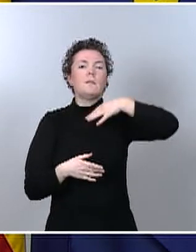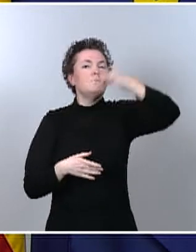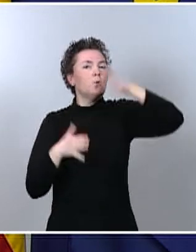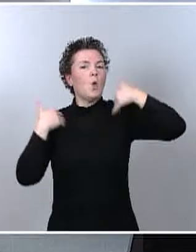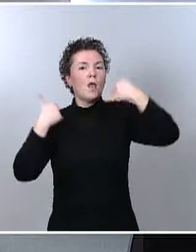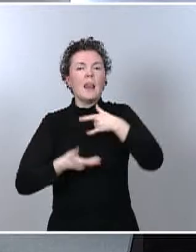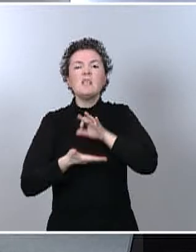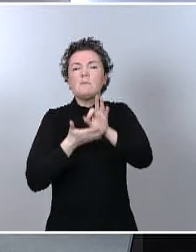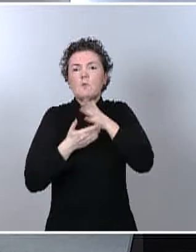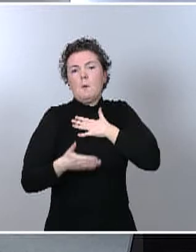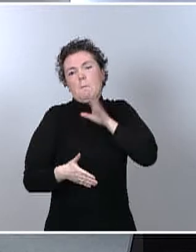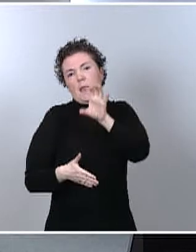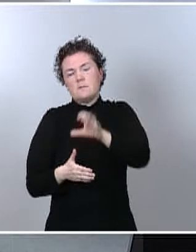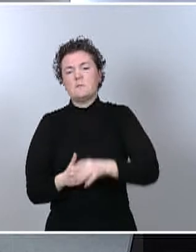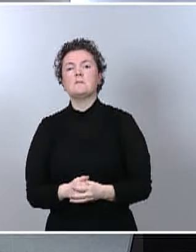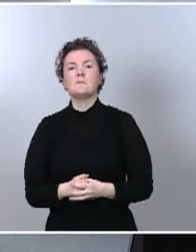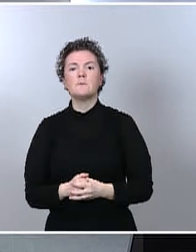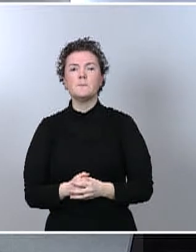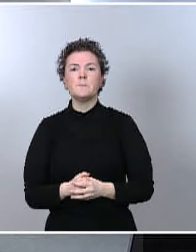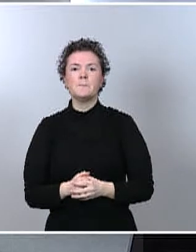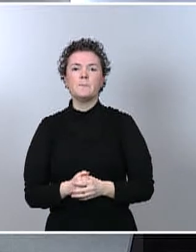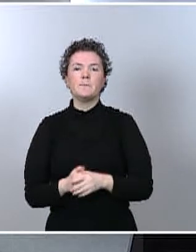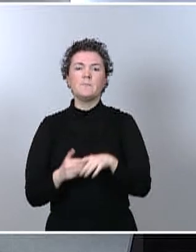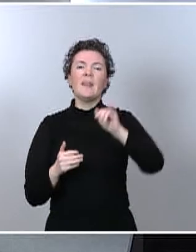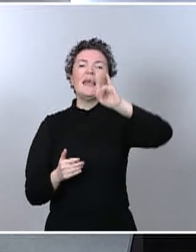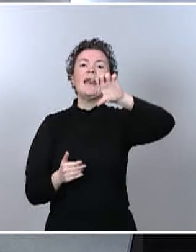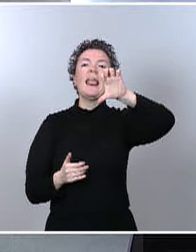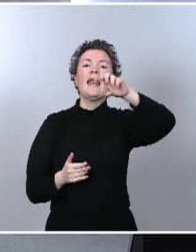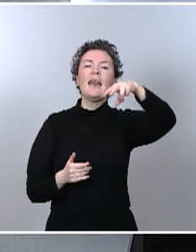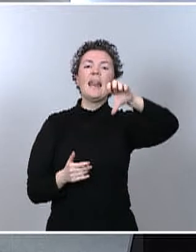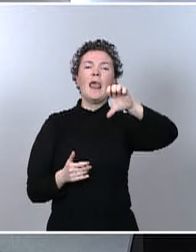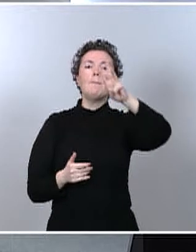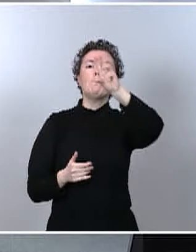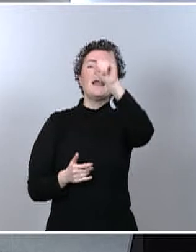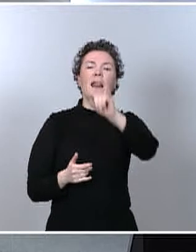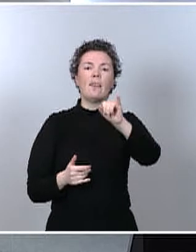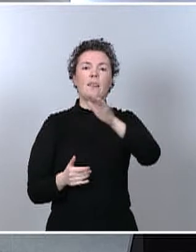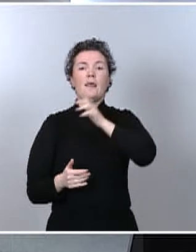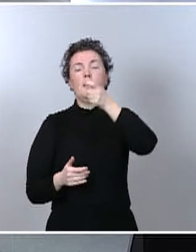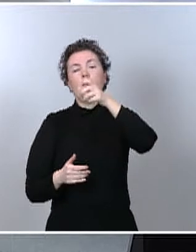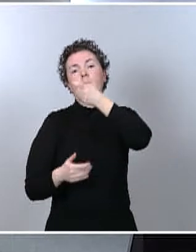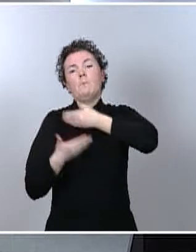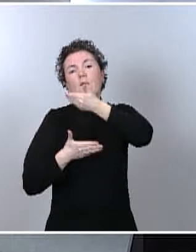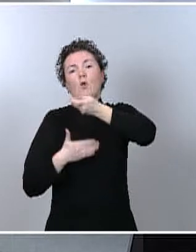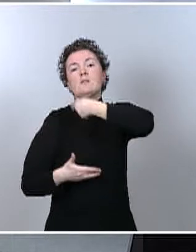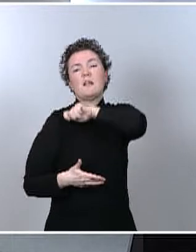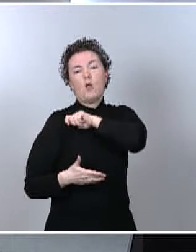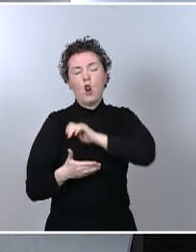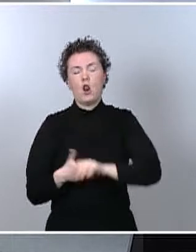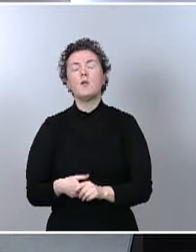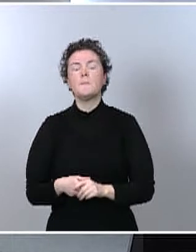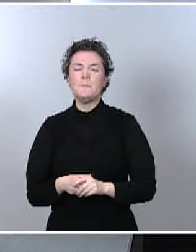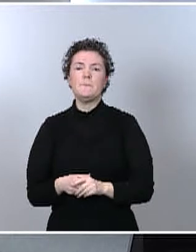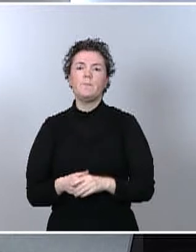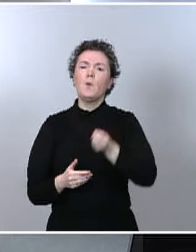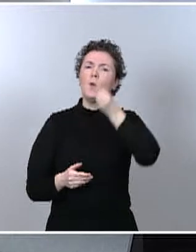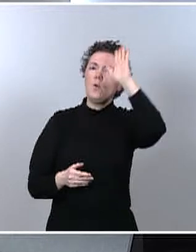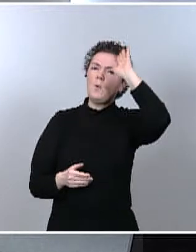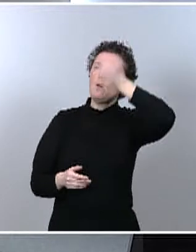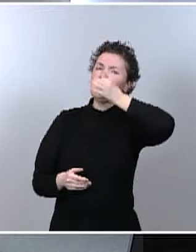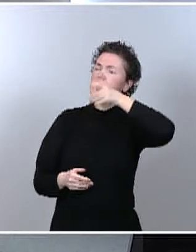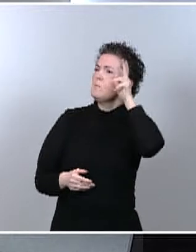mucha discreción y sobre todo con un gran sentido de la lealtad, sobre todo hacia todas las administraciones públicas y el respeto a los demás. Por tanto, a